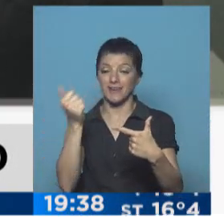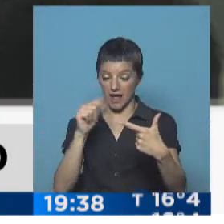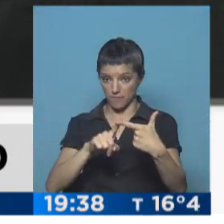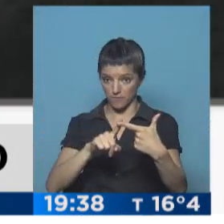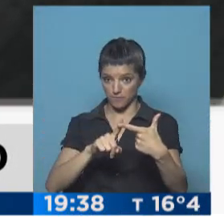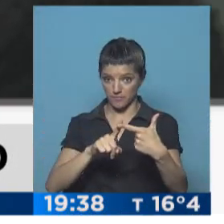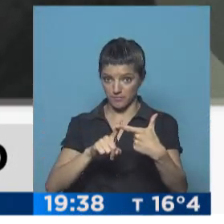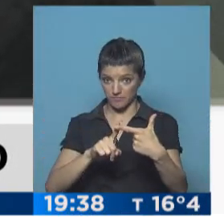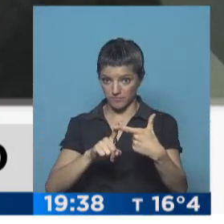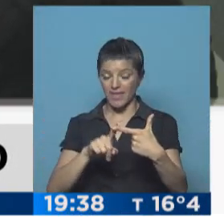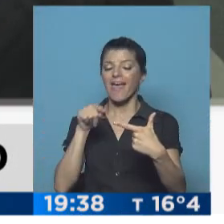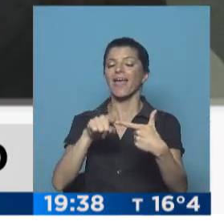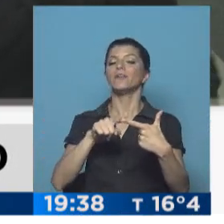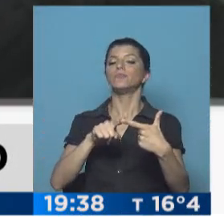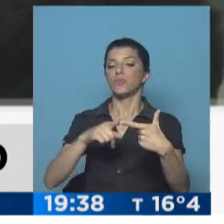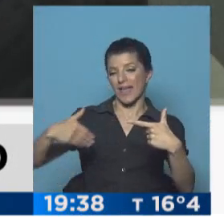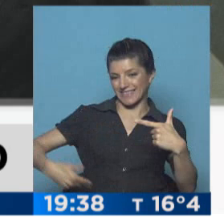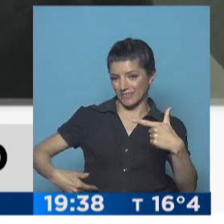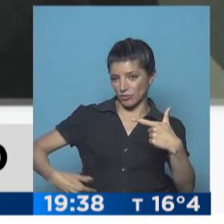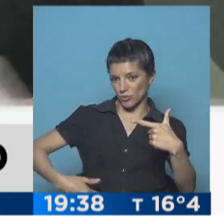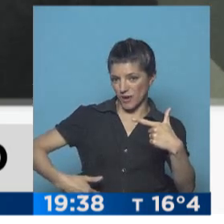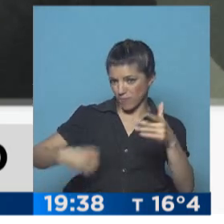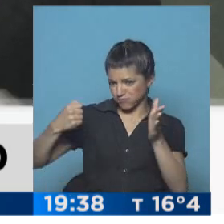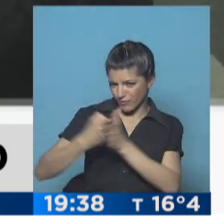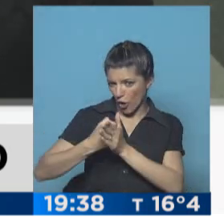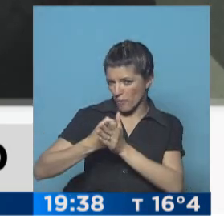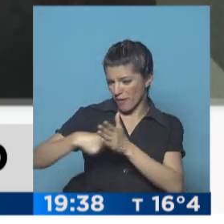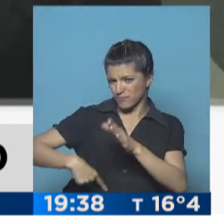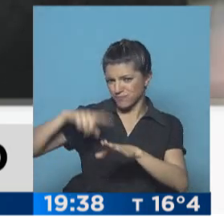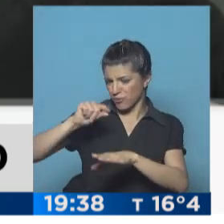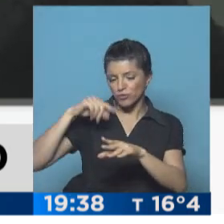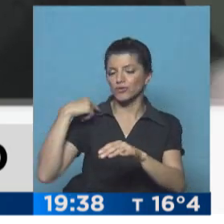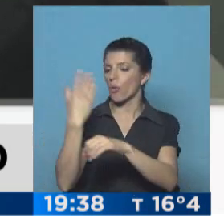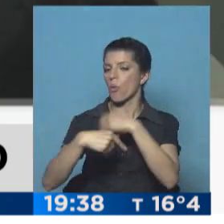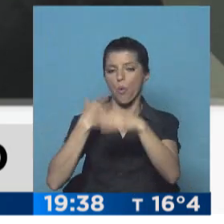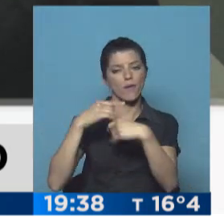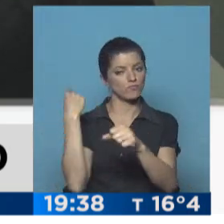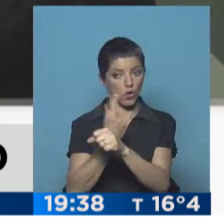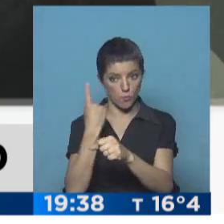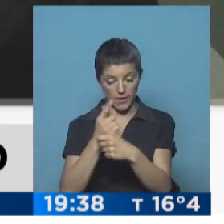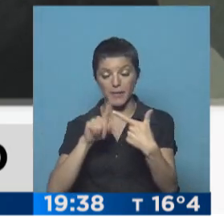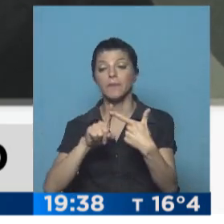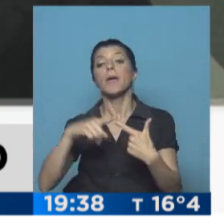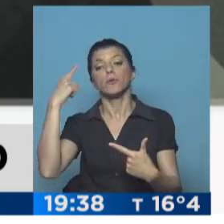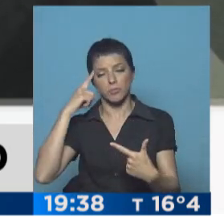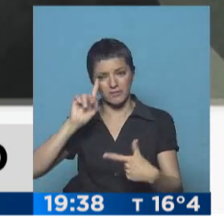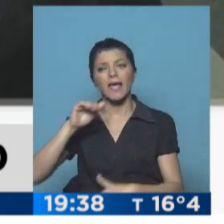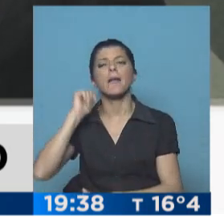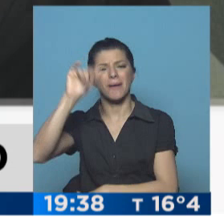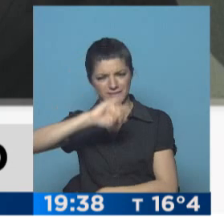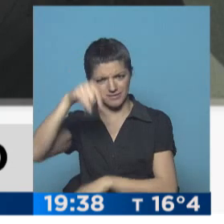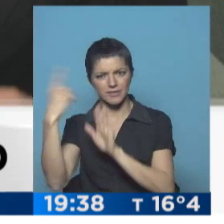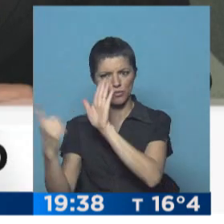también por River. Tiene un golpe en la cintura, entonces no va a poder ser de la partida. Se espera que sí pueda estar el próximo martes